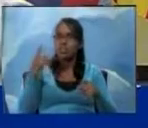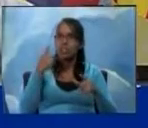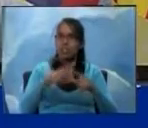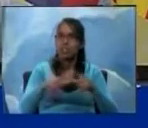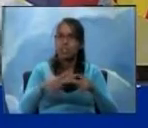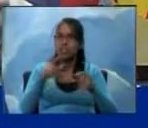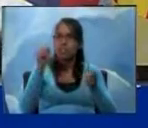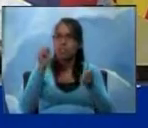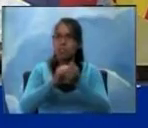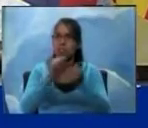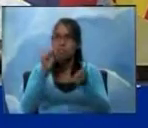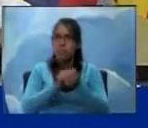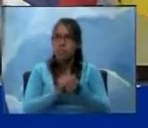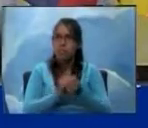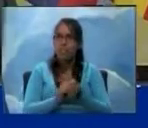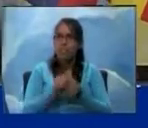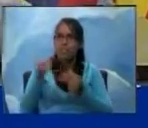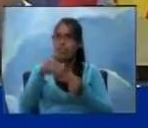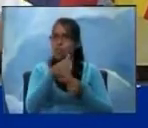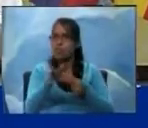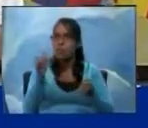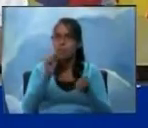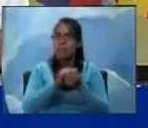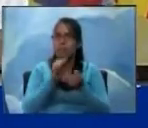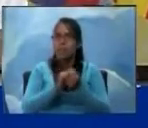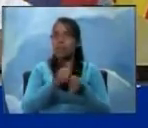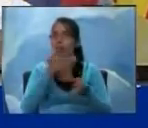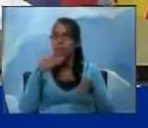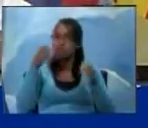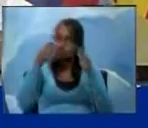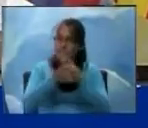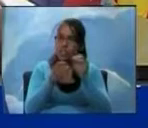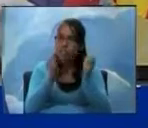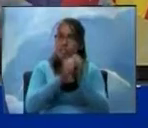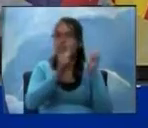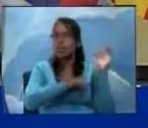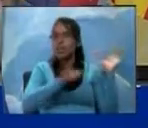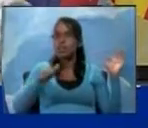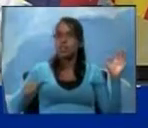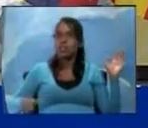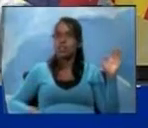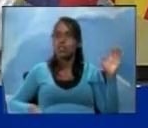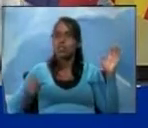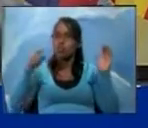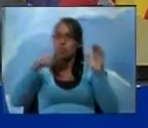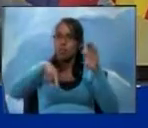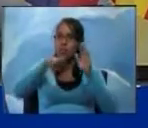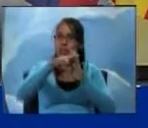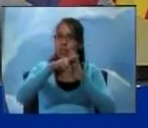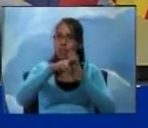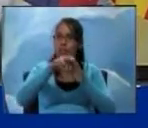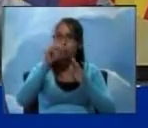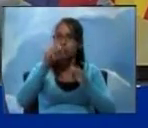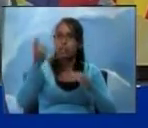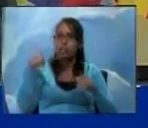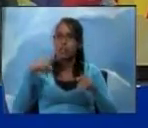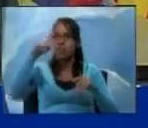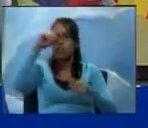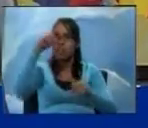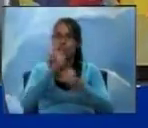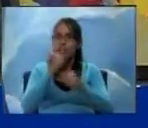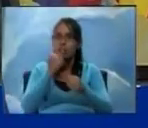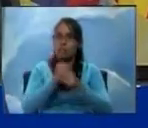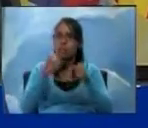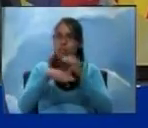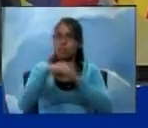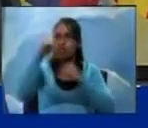unas piedras, color de piedra. Pero métete, métete con el Señor, métete, métete completo. ¿Qué tienes que ir para el trabajo?